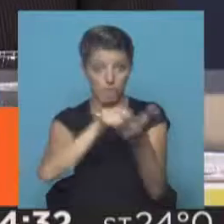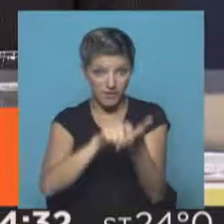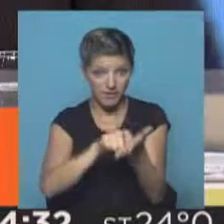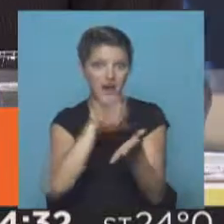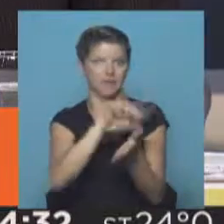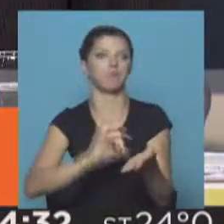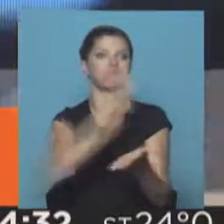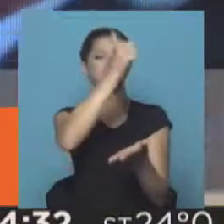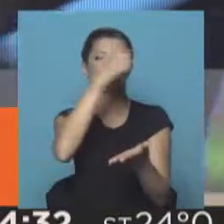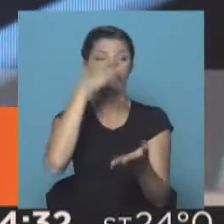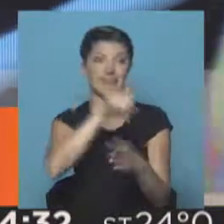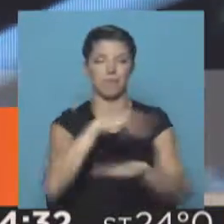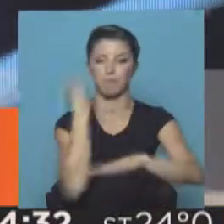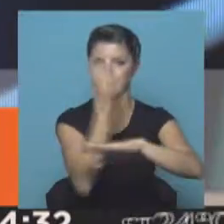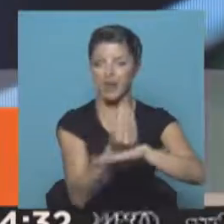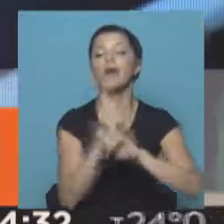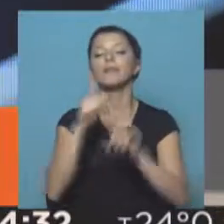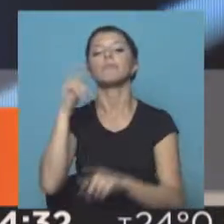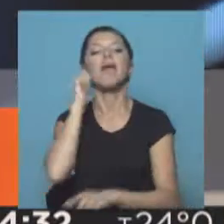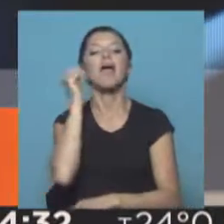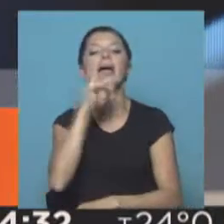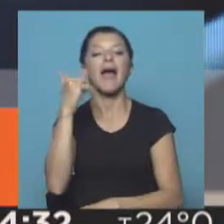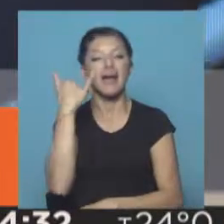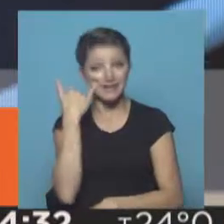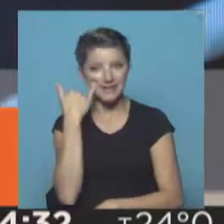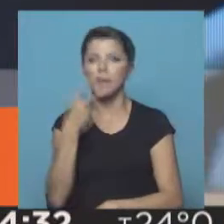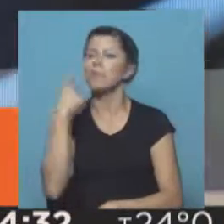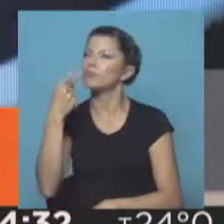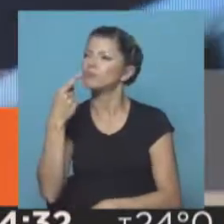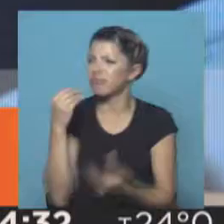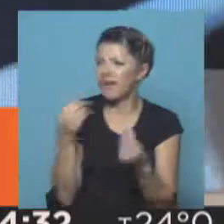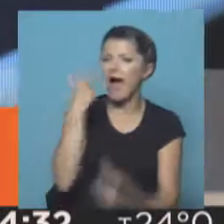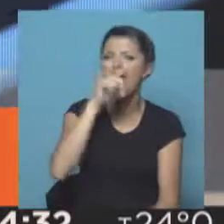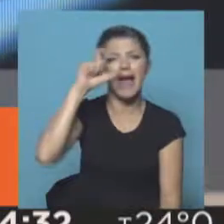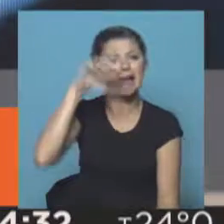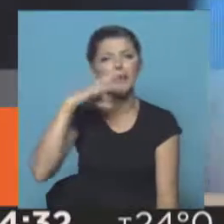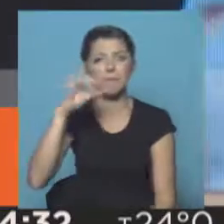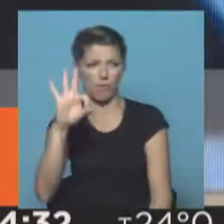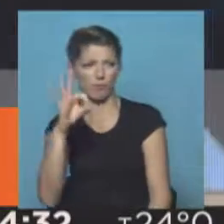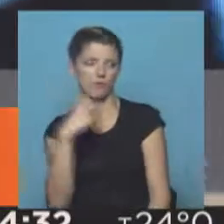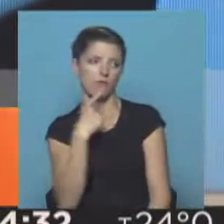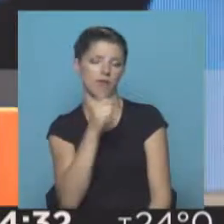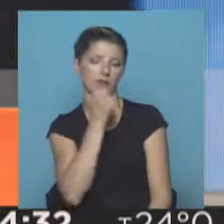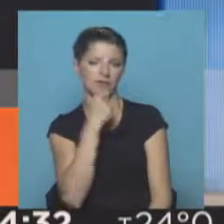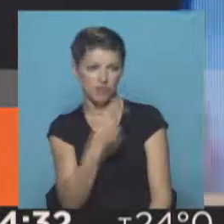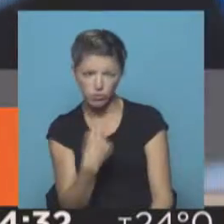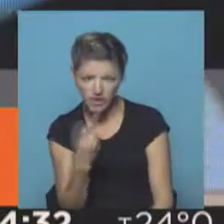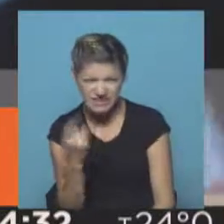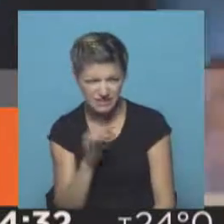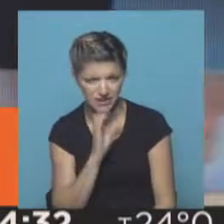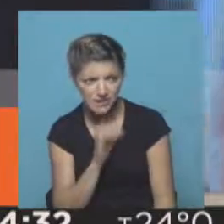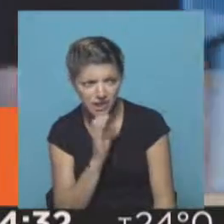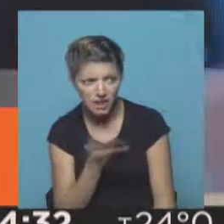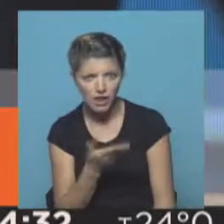por cierto, Gary Johnson, aquel que preguntó qué es Alepo, y el entrevistador le dijo, está bromeando, usted, are you